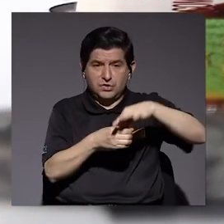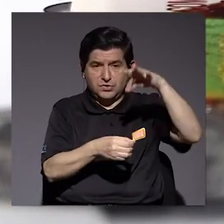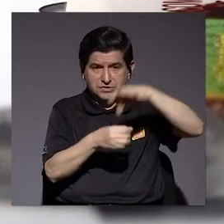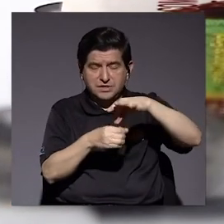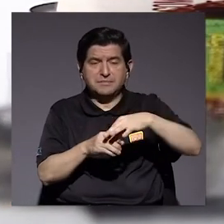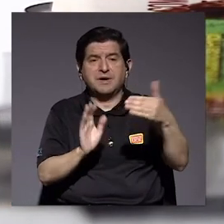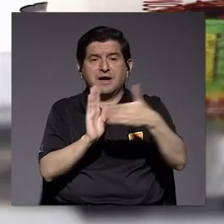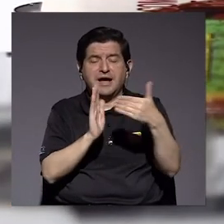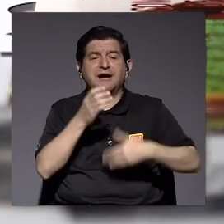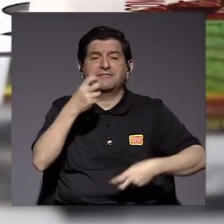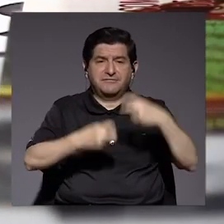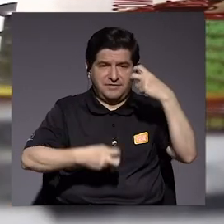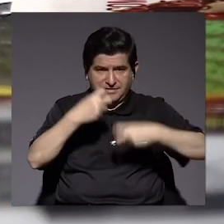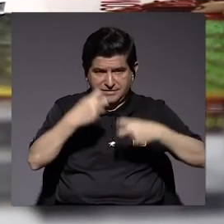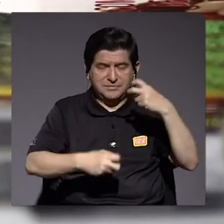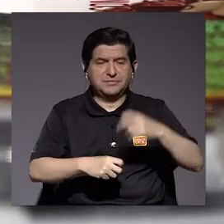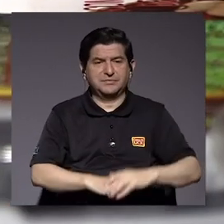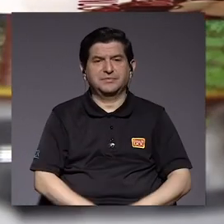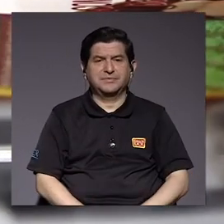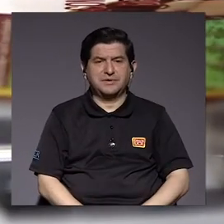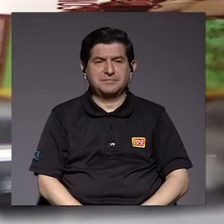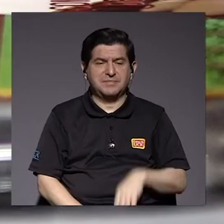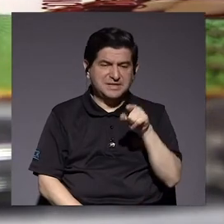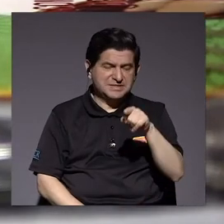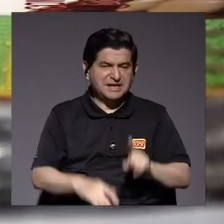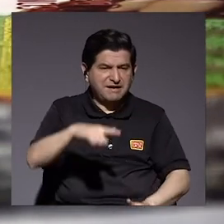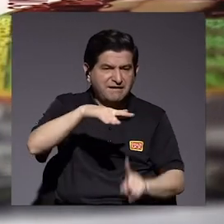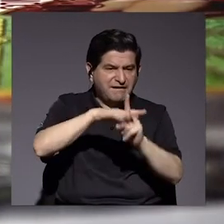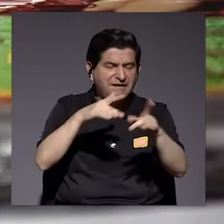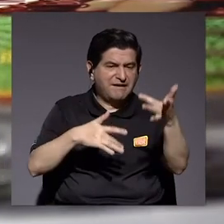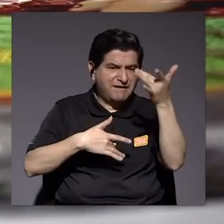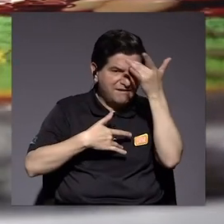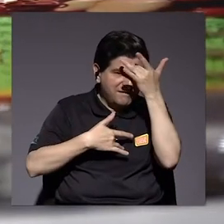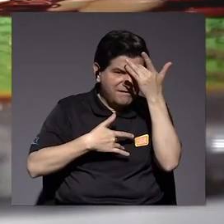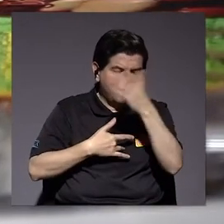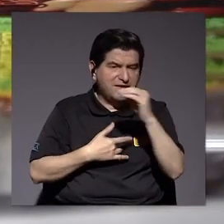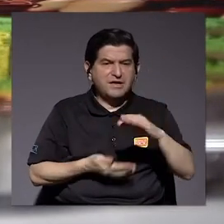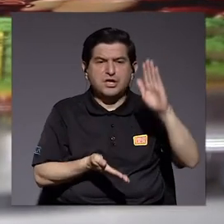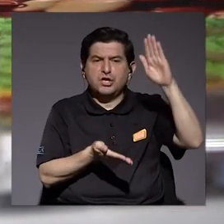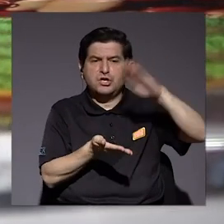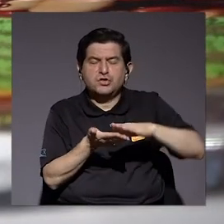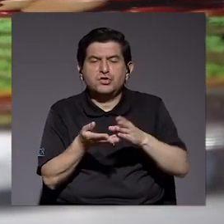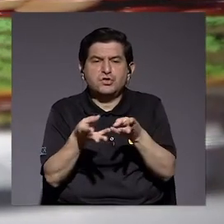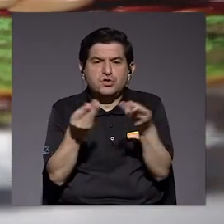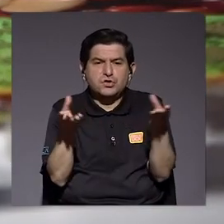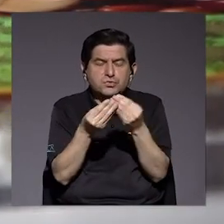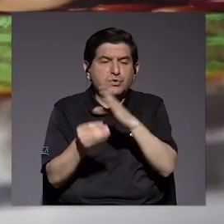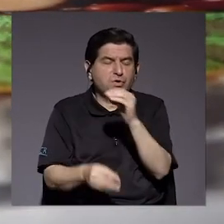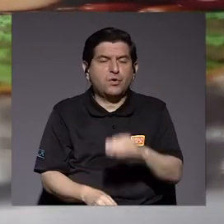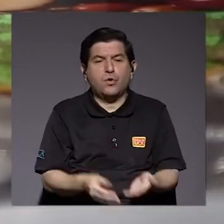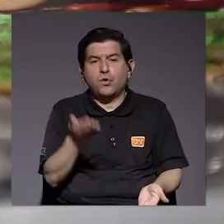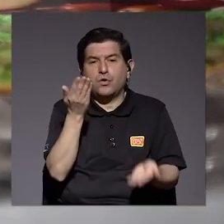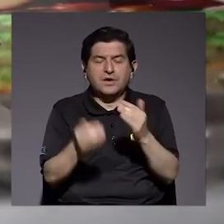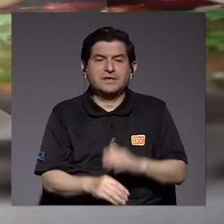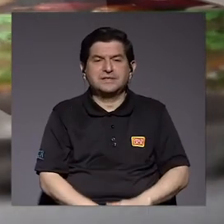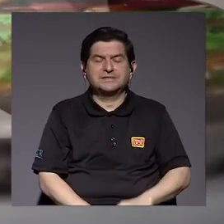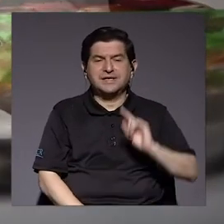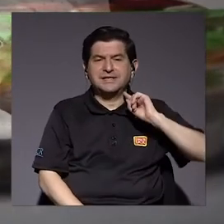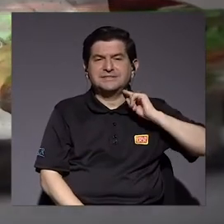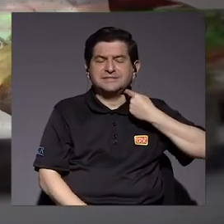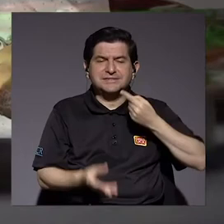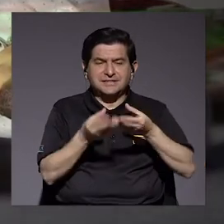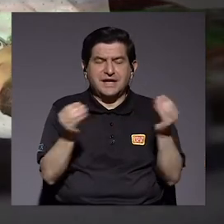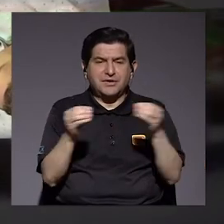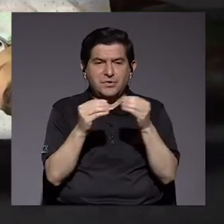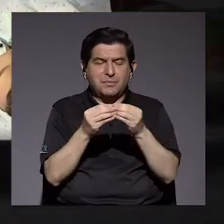repercutir en mayores problemas de enfermedades y obviamente en una merma de la producción o en un encarecimiento de la